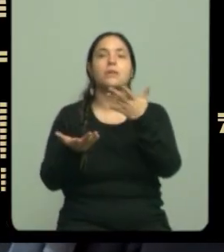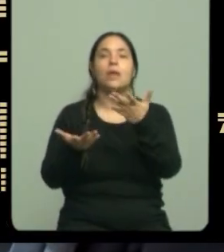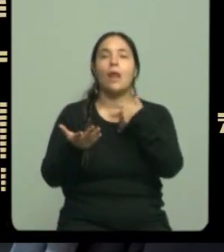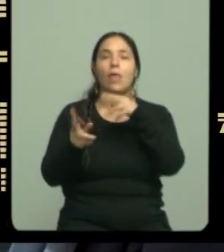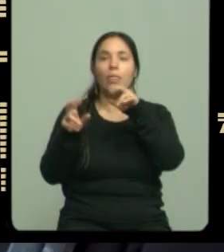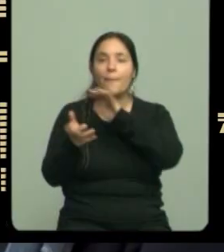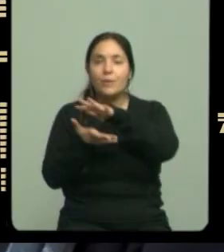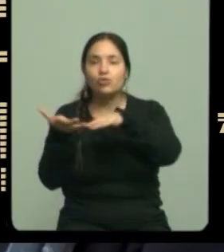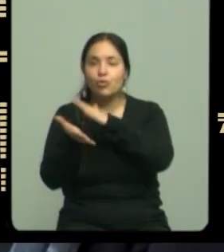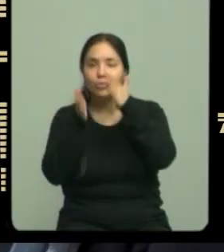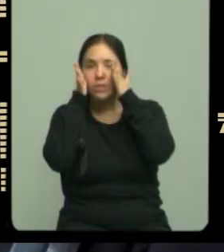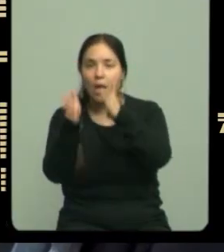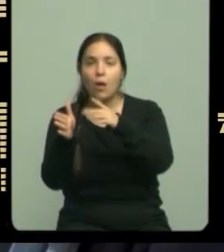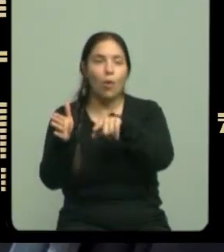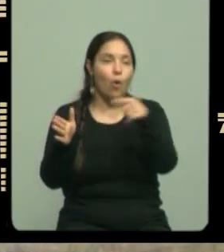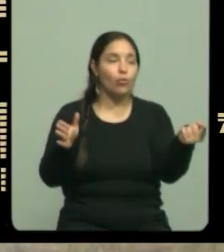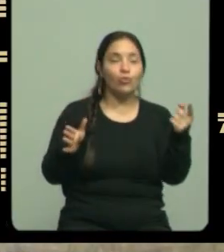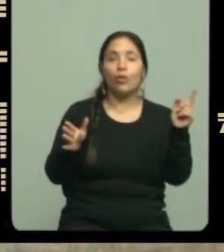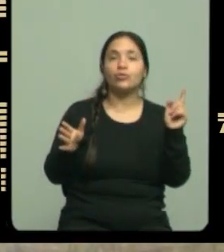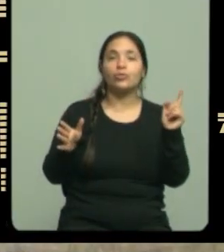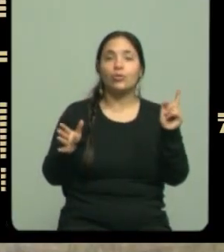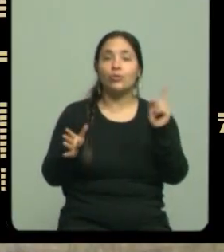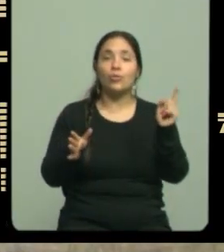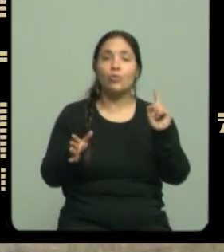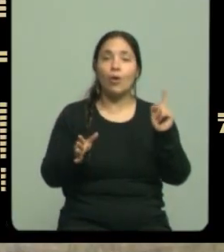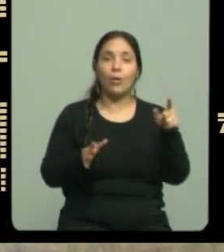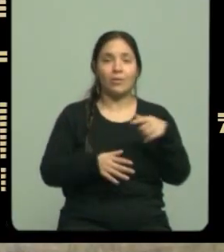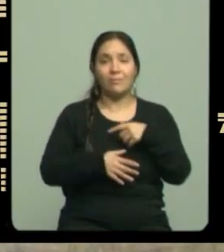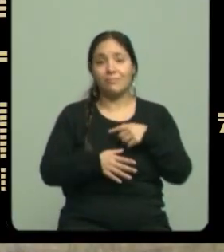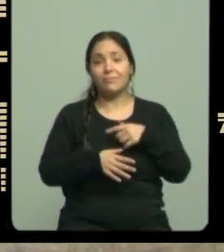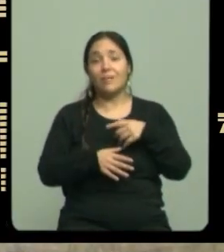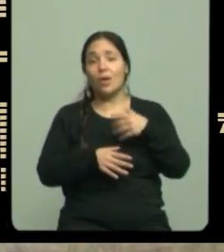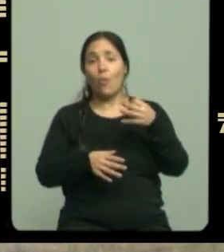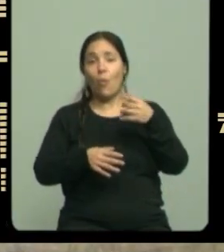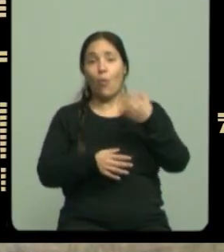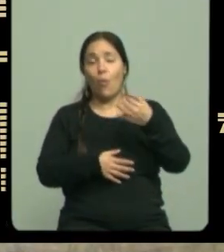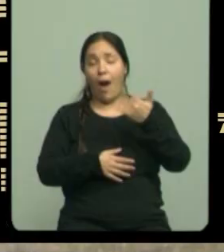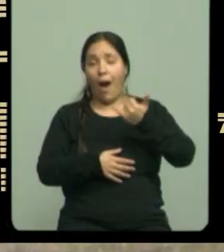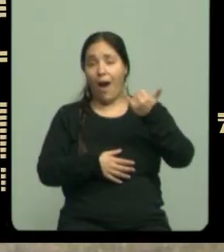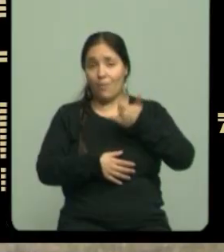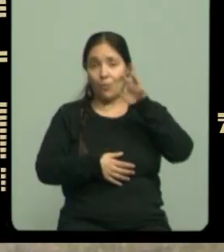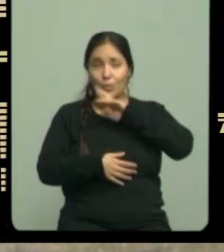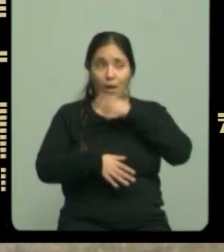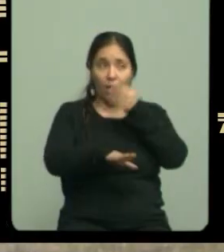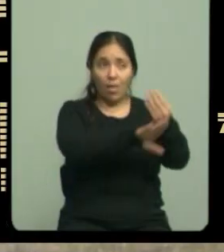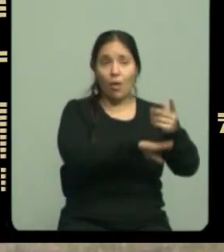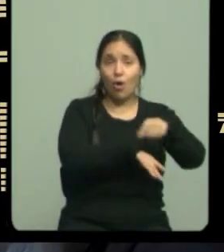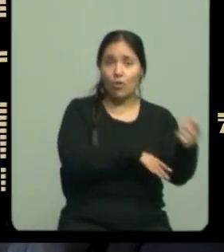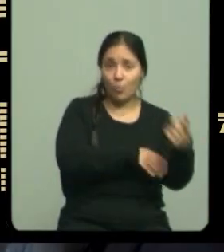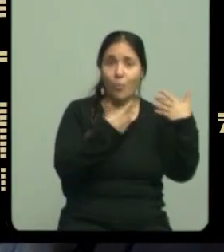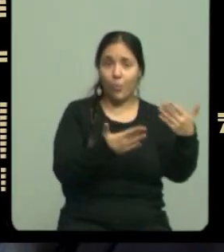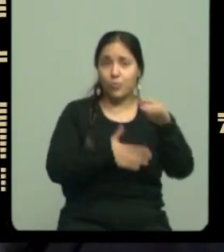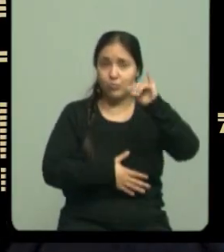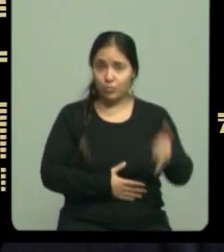como más de lo social y no tanto otros que están... Cuando seguramente hay muchas mujeres calificadas para ocupar un lugar.